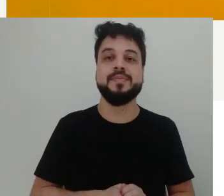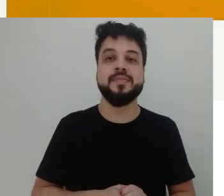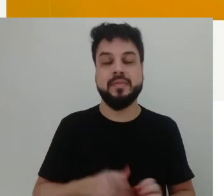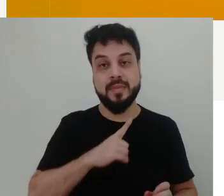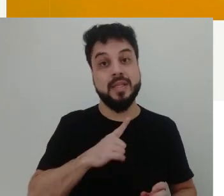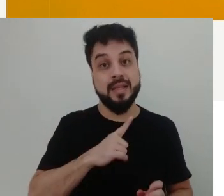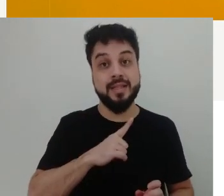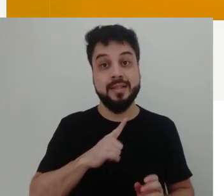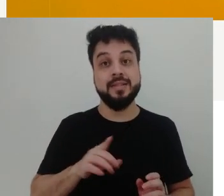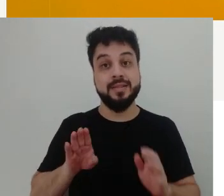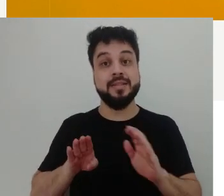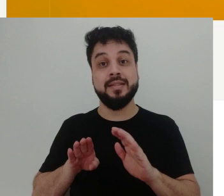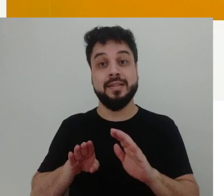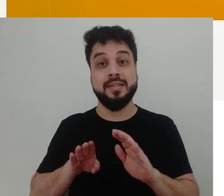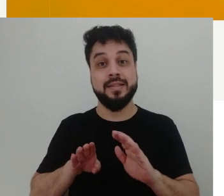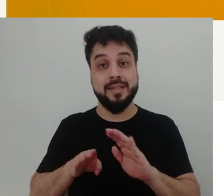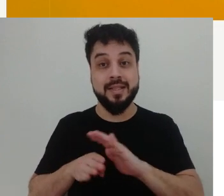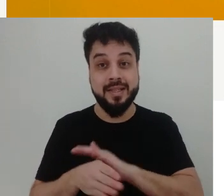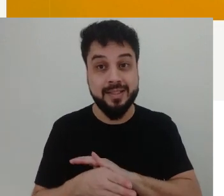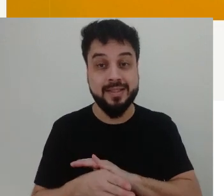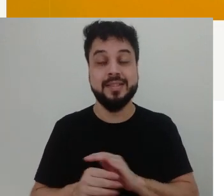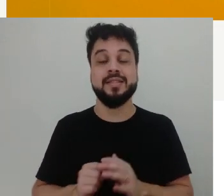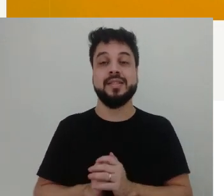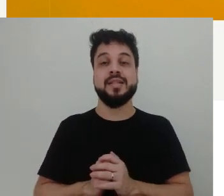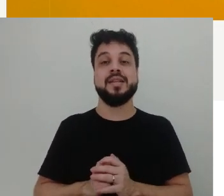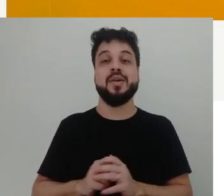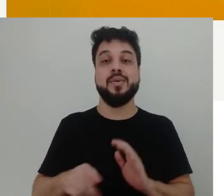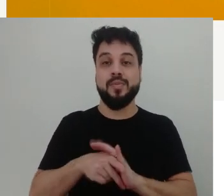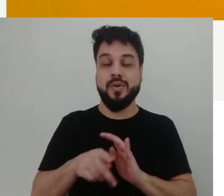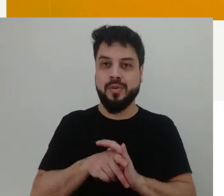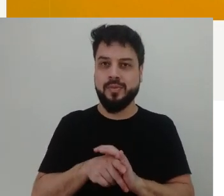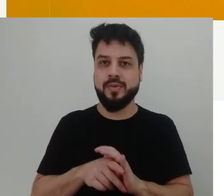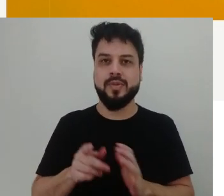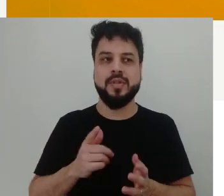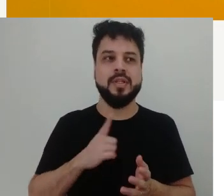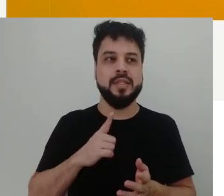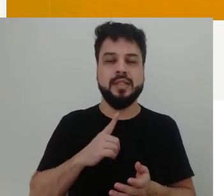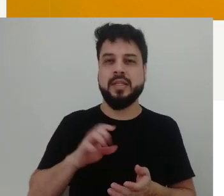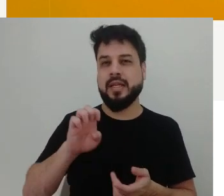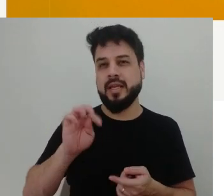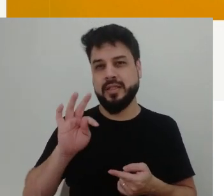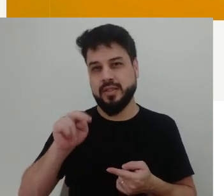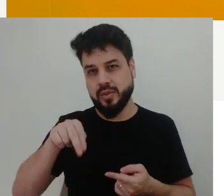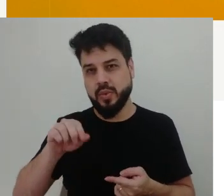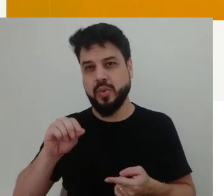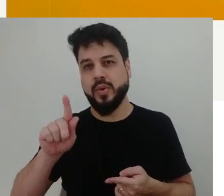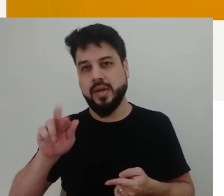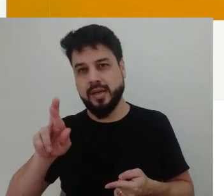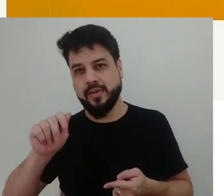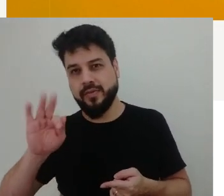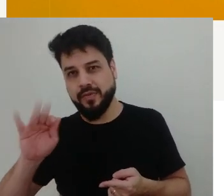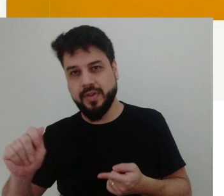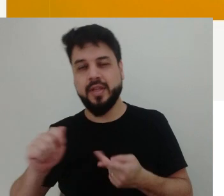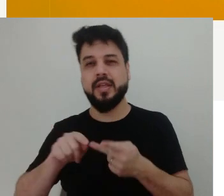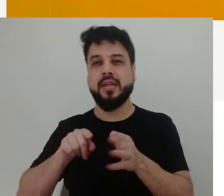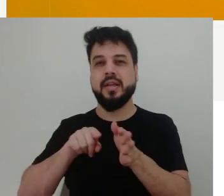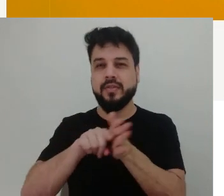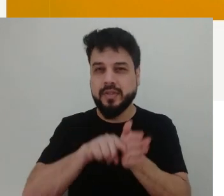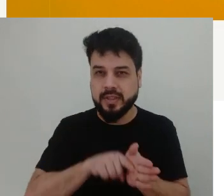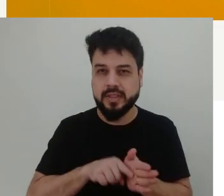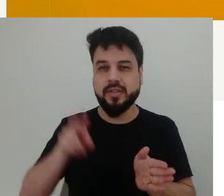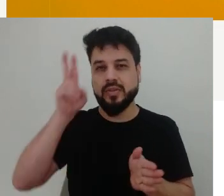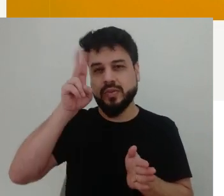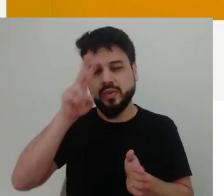Y sobre eso quería comentar brevemente que me llamó la atención la referencia a las artes en